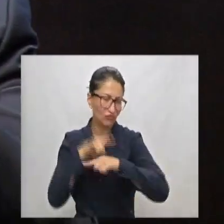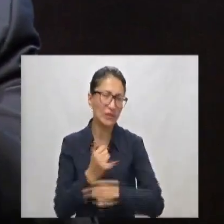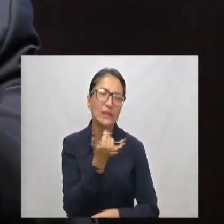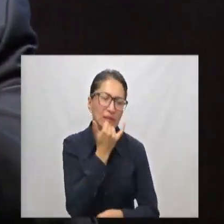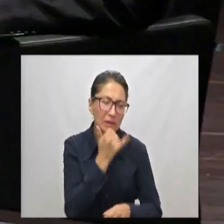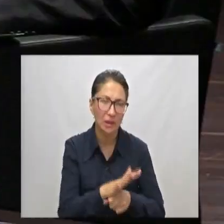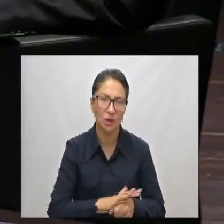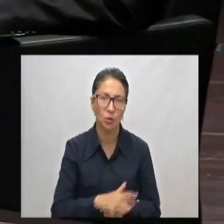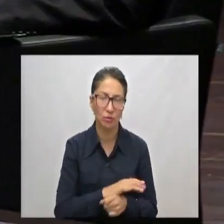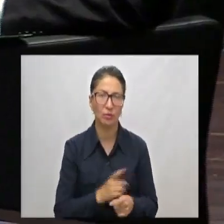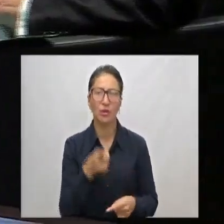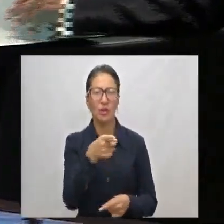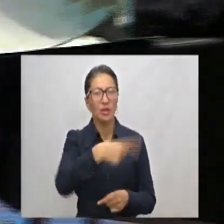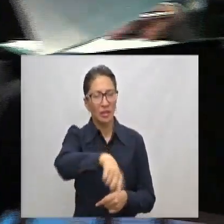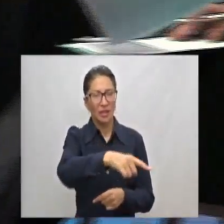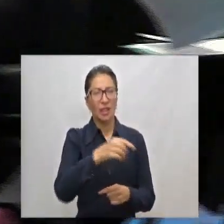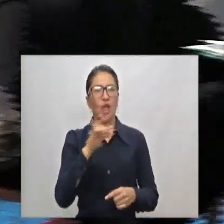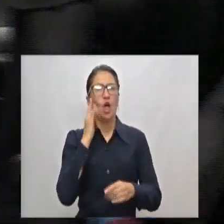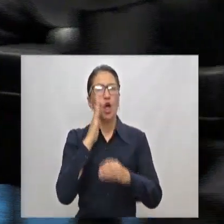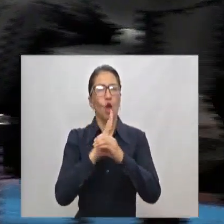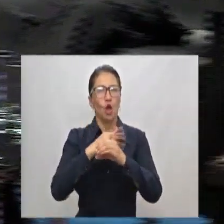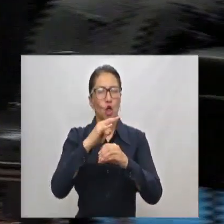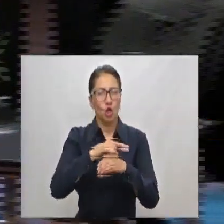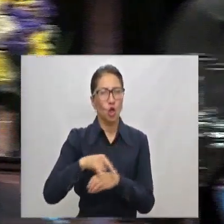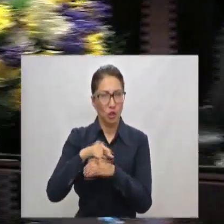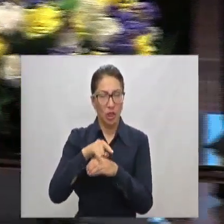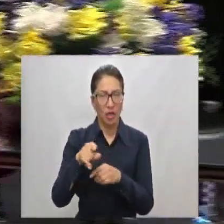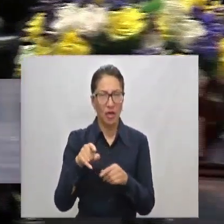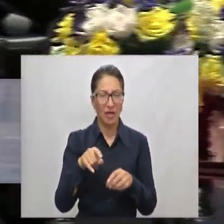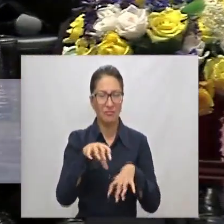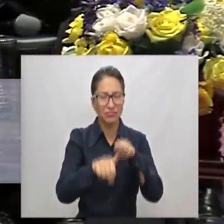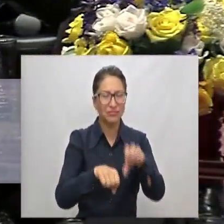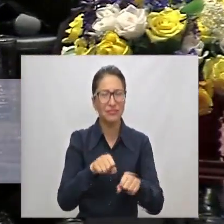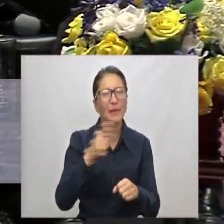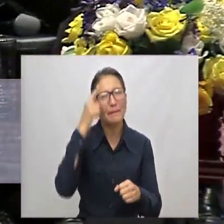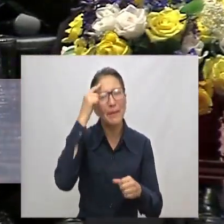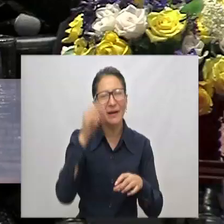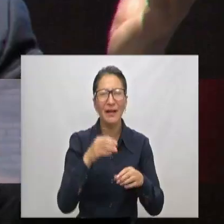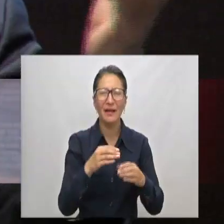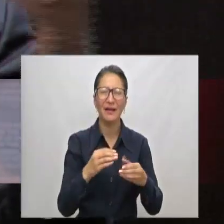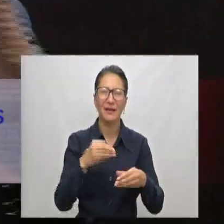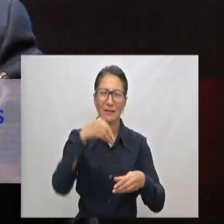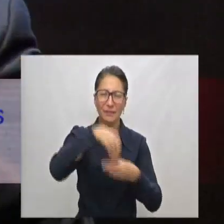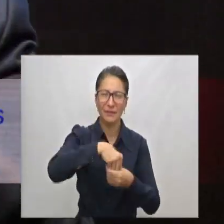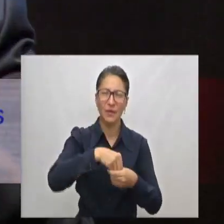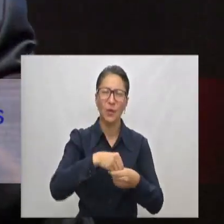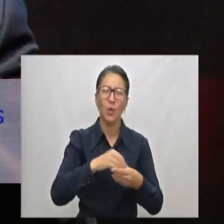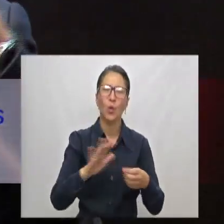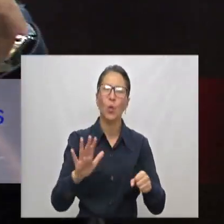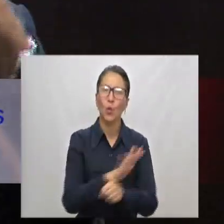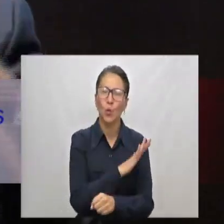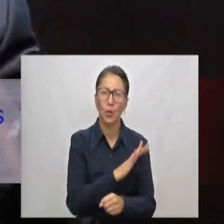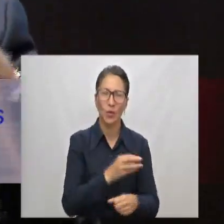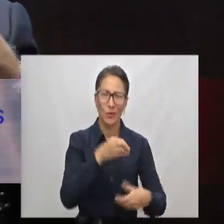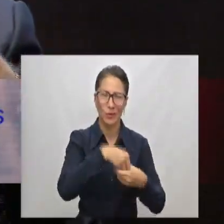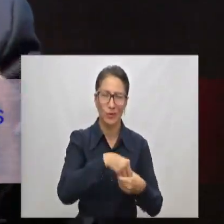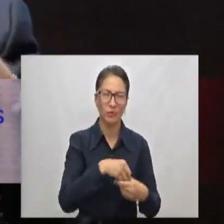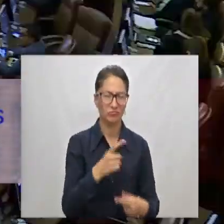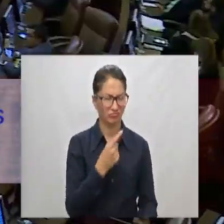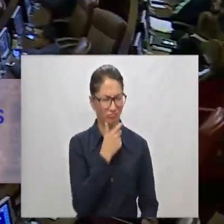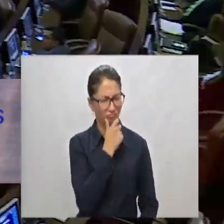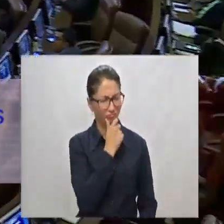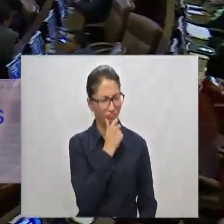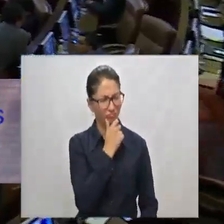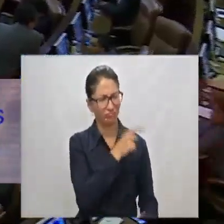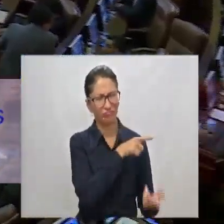Contralor General dijo además que el estudio que realizó la Contraloría sobre los llamados cupos indicativos concluyó que en los últimos 14